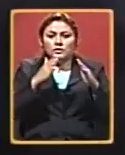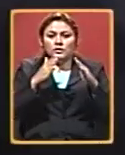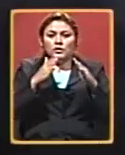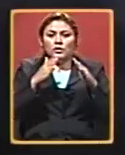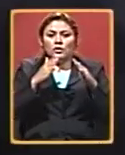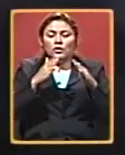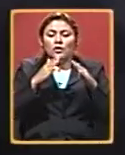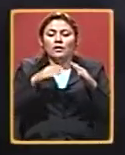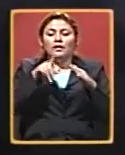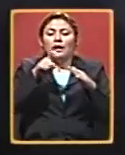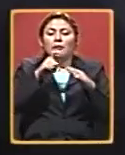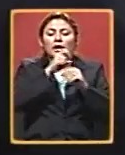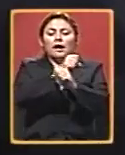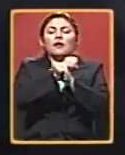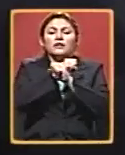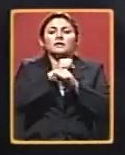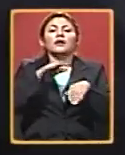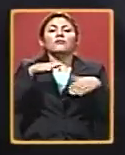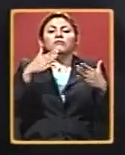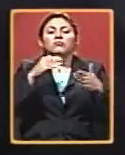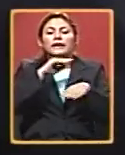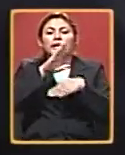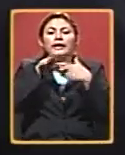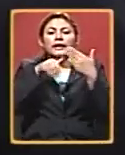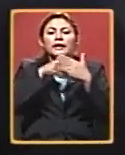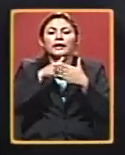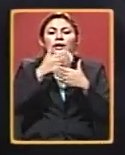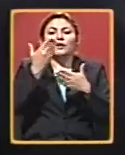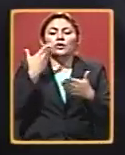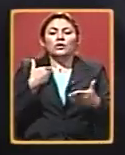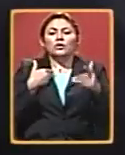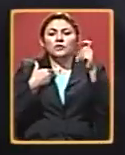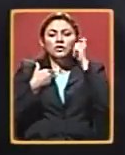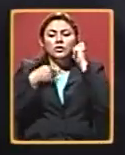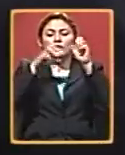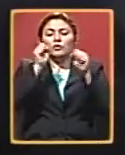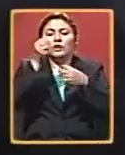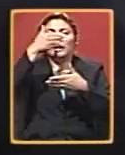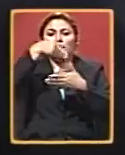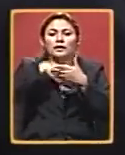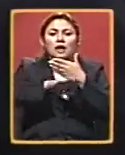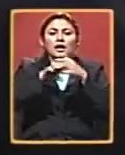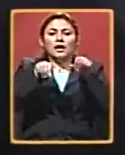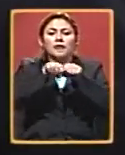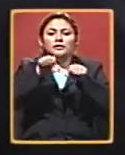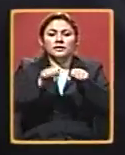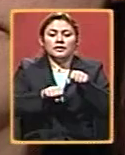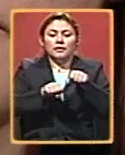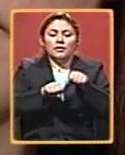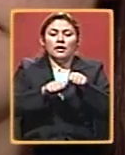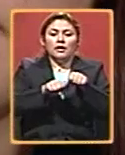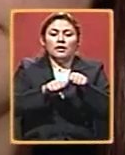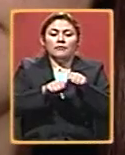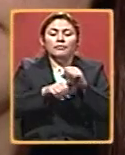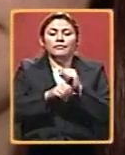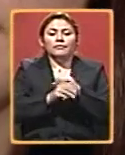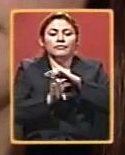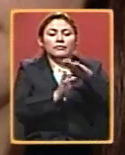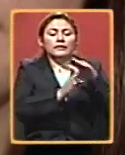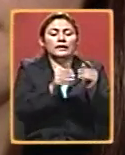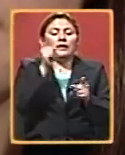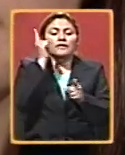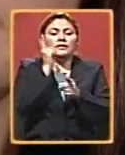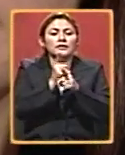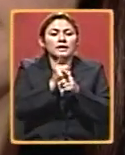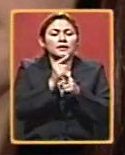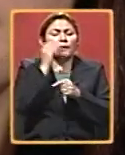entrada debe garantizar que todos y todas puedan entrar al sistema. Eficiencia